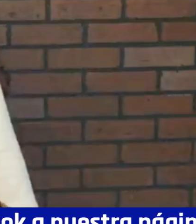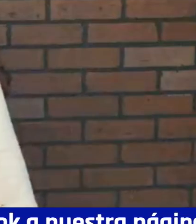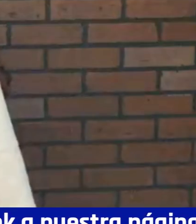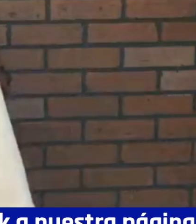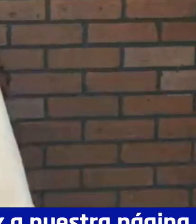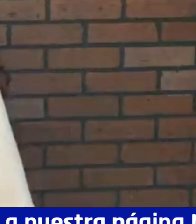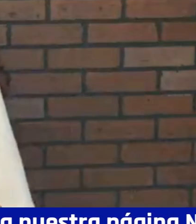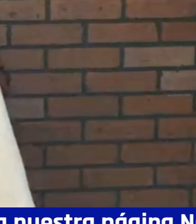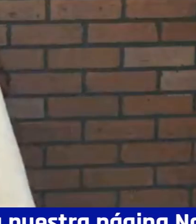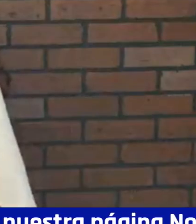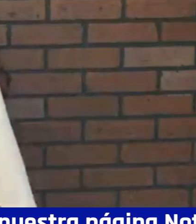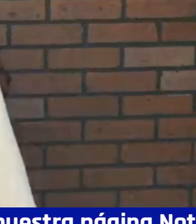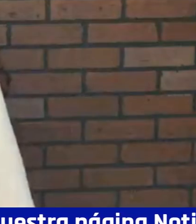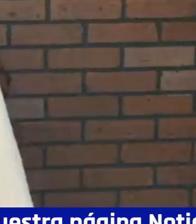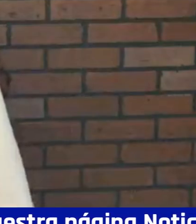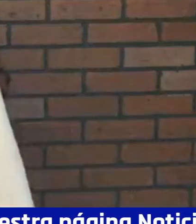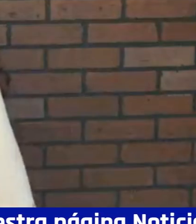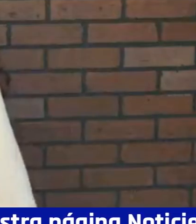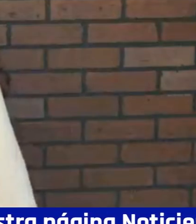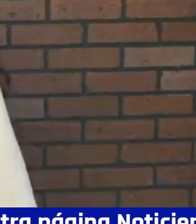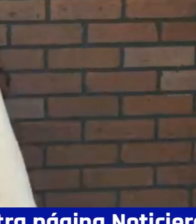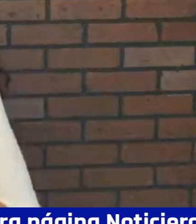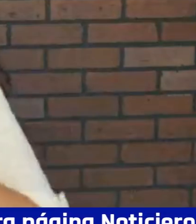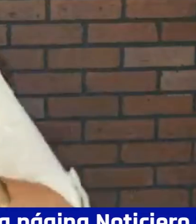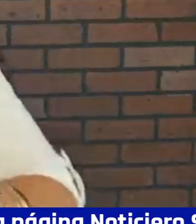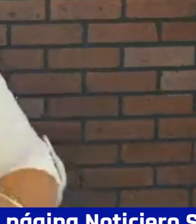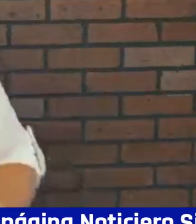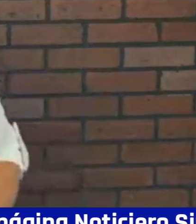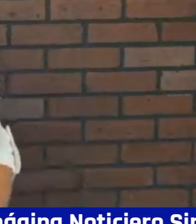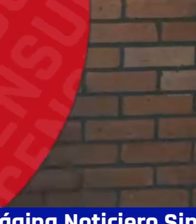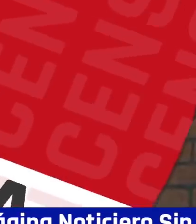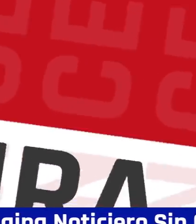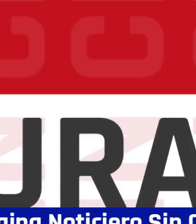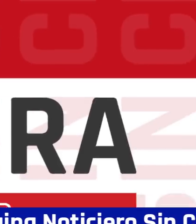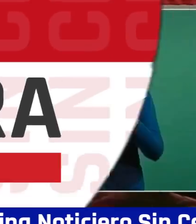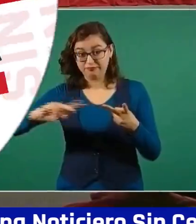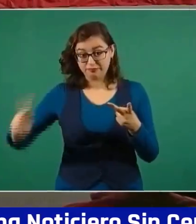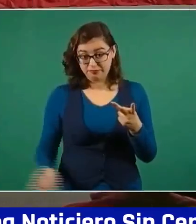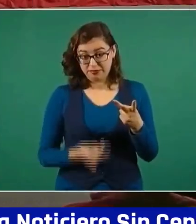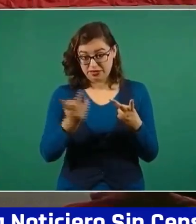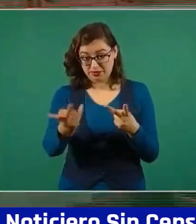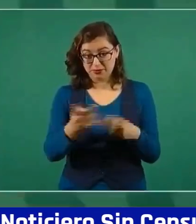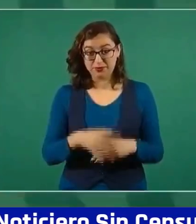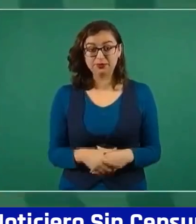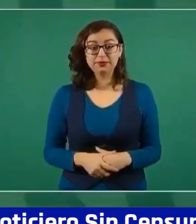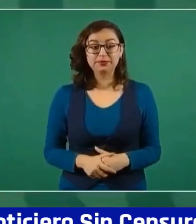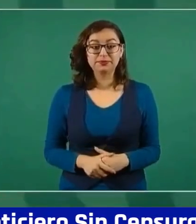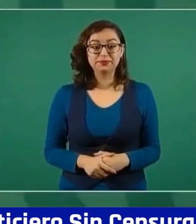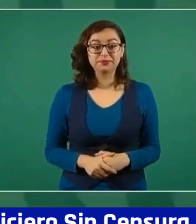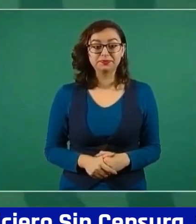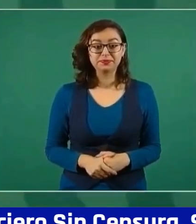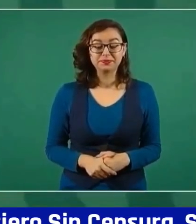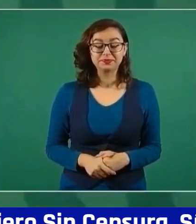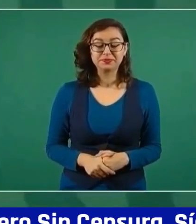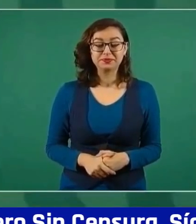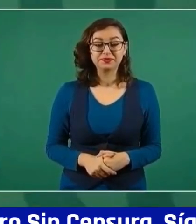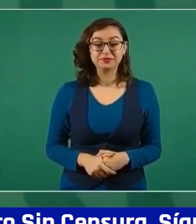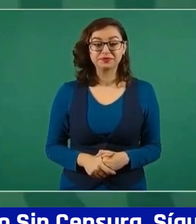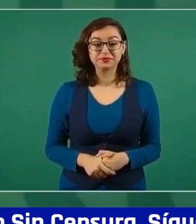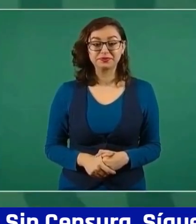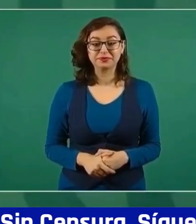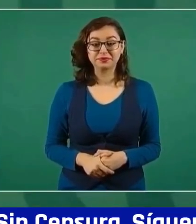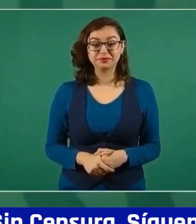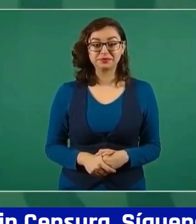¿Qué queremos los mexicanos? Consulta. Vamos a ver, escuchar. Bueno, pues vamos